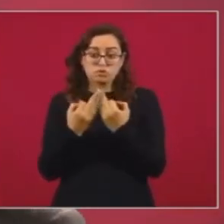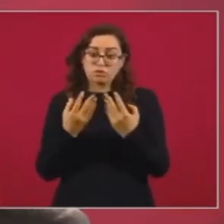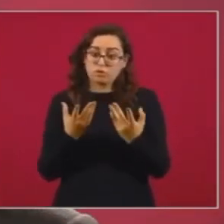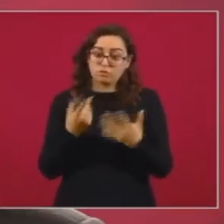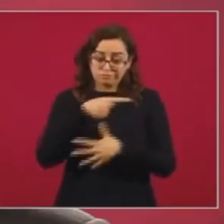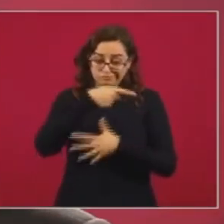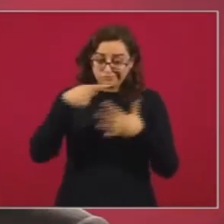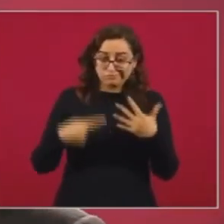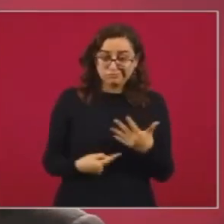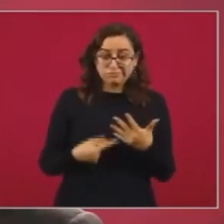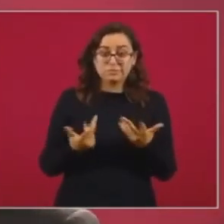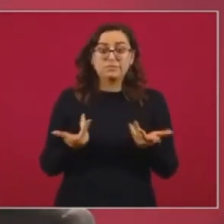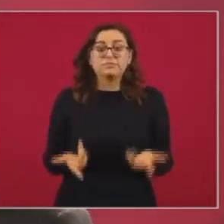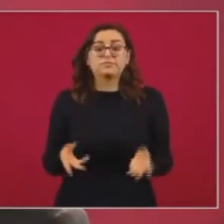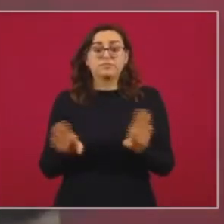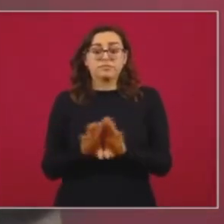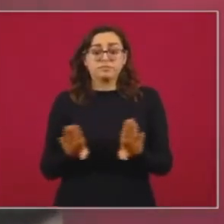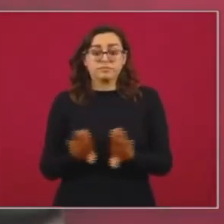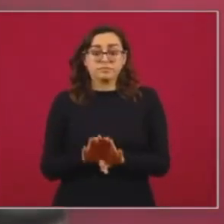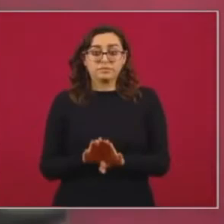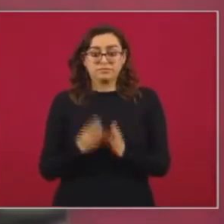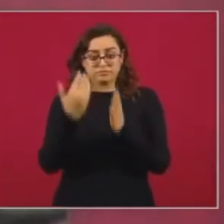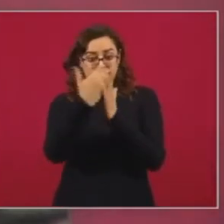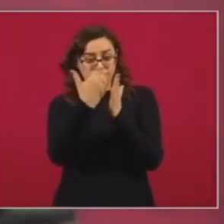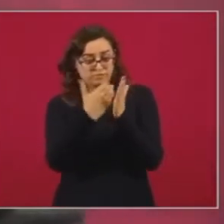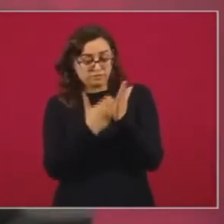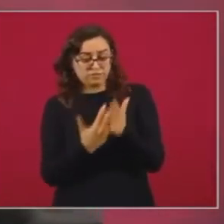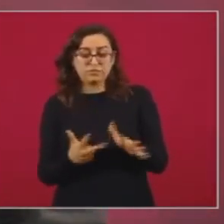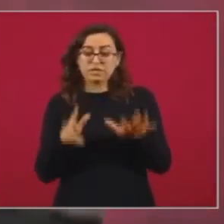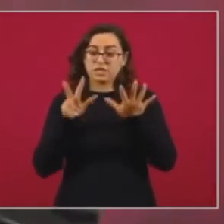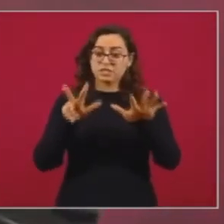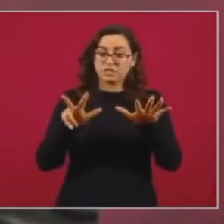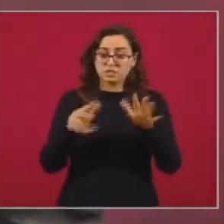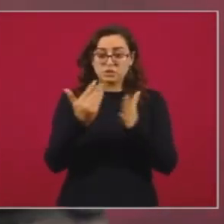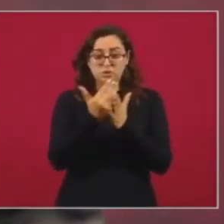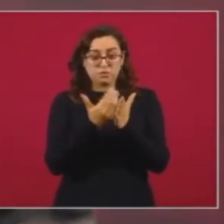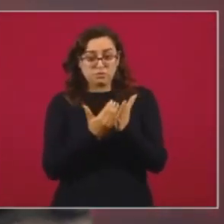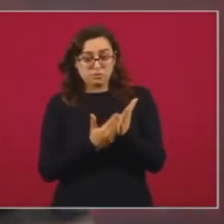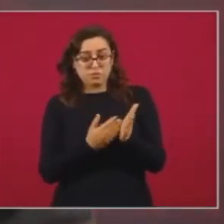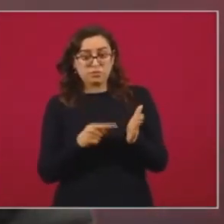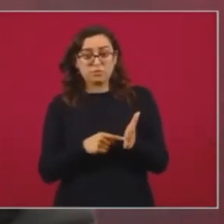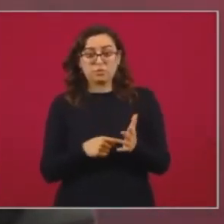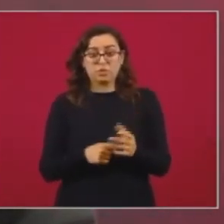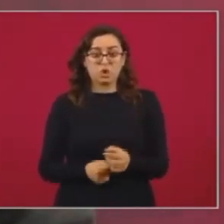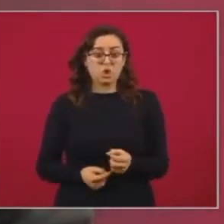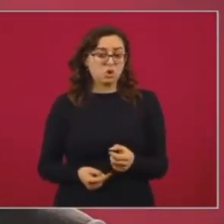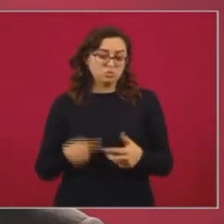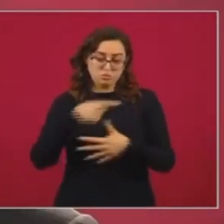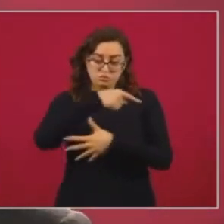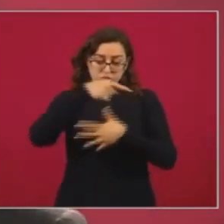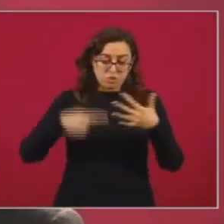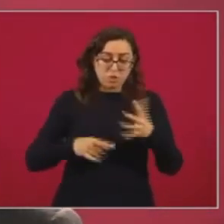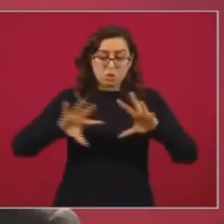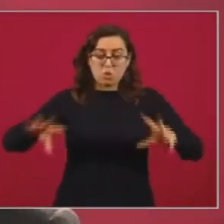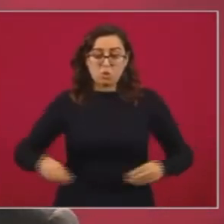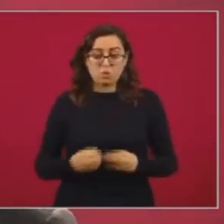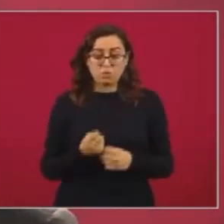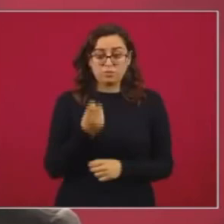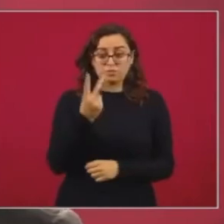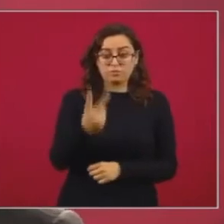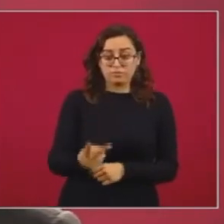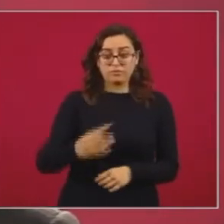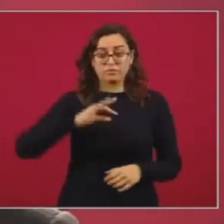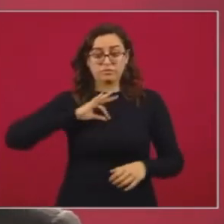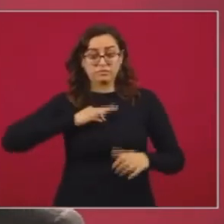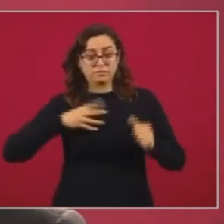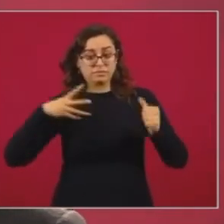muchos detalles. Las 18 intervenciones que fueron presentadas se pueden agrupar en dos componentes fundamentales. Uno es mitigar la